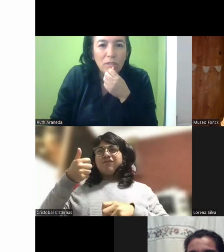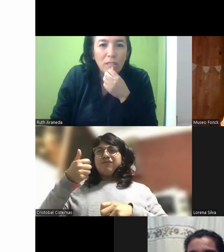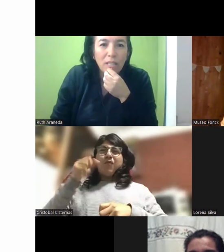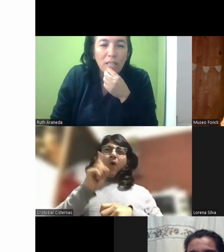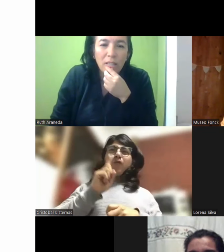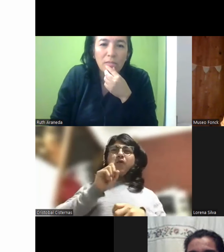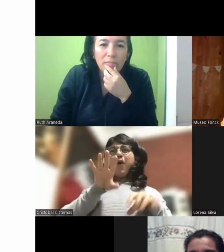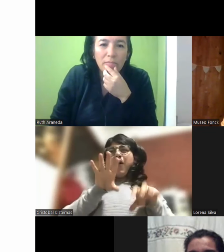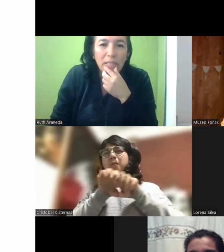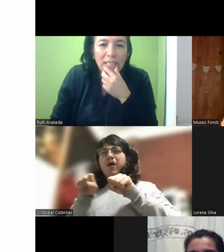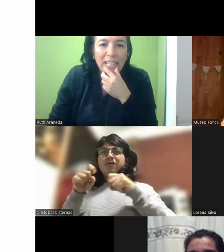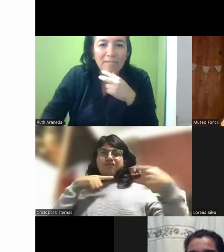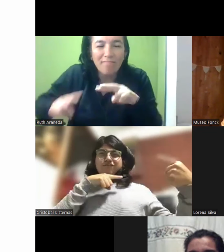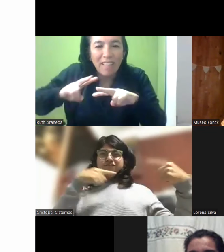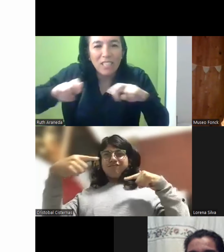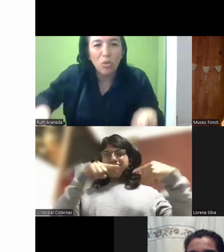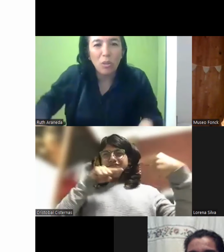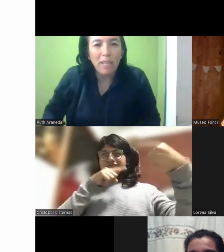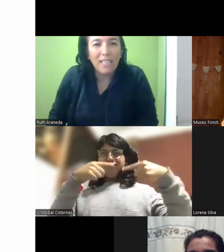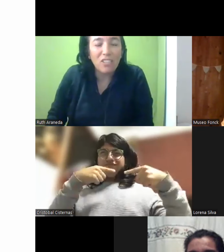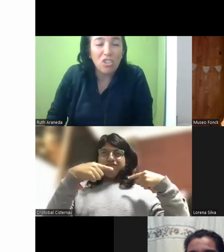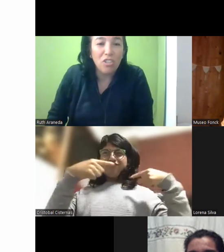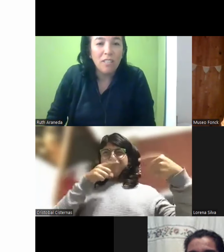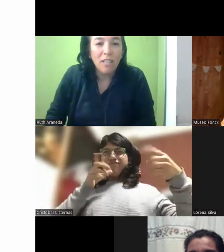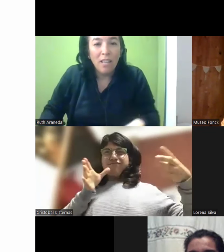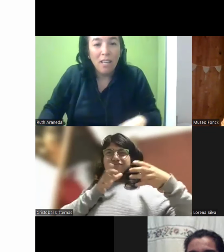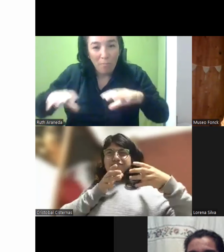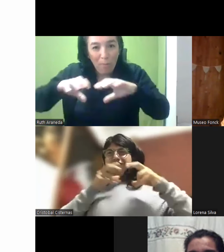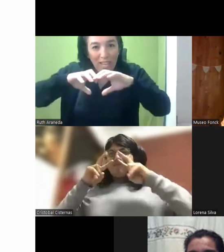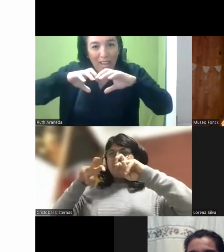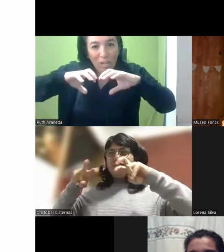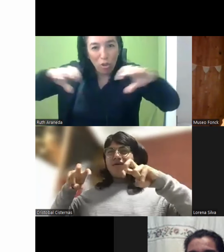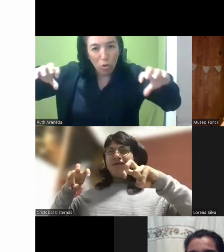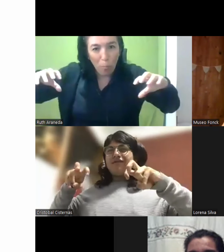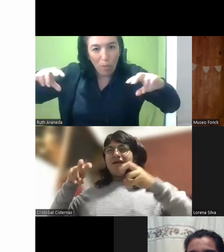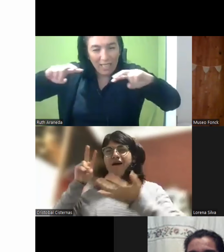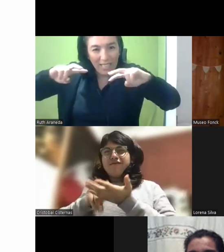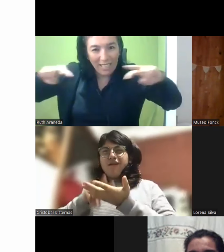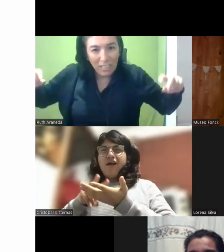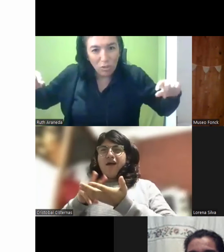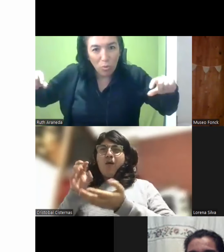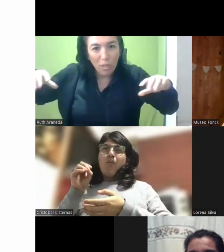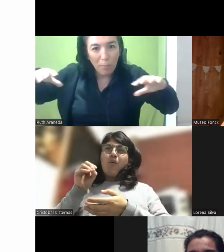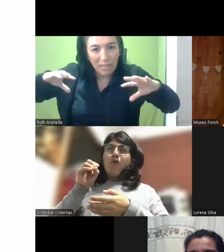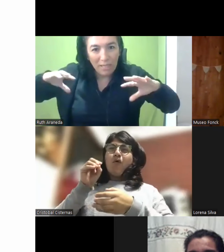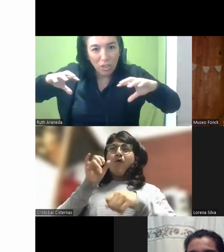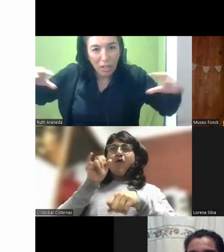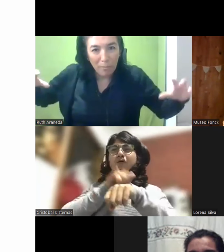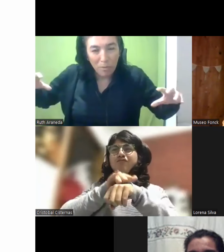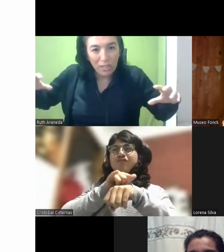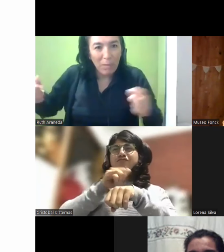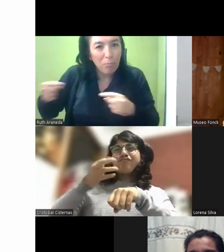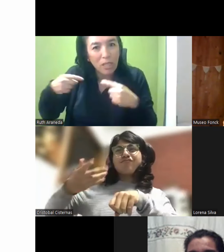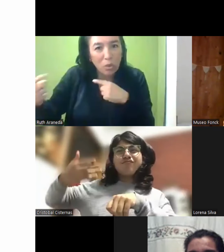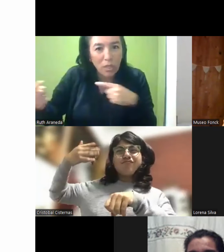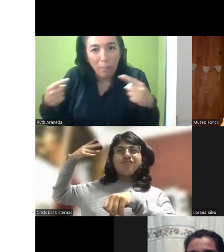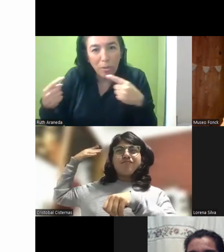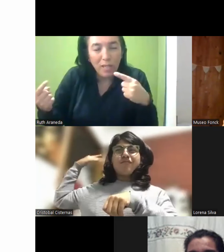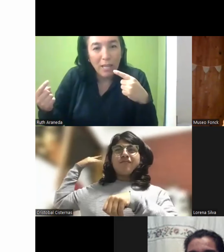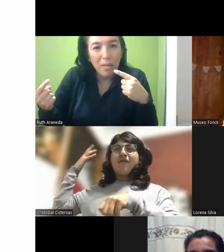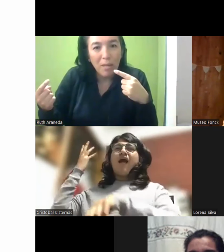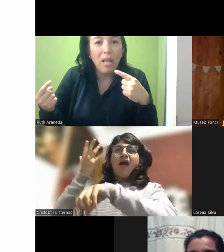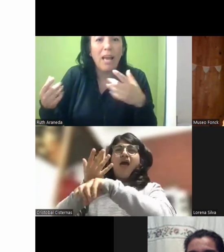trabajando, están haciendo una investigación. Pueden haber dos grupos que estén haciendo una investigación al mismo tiempo, que